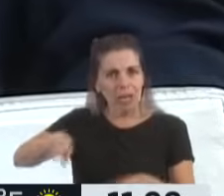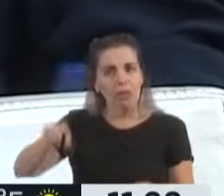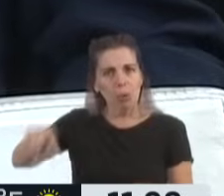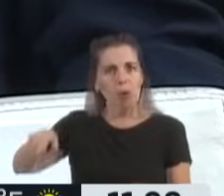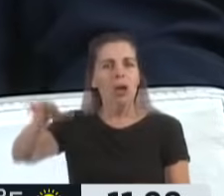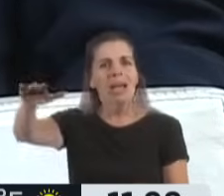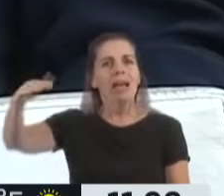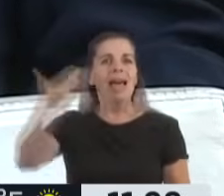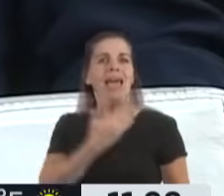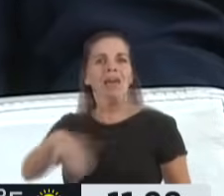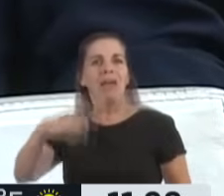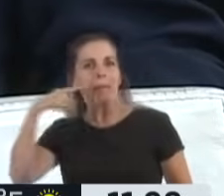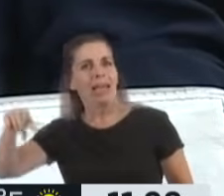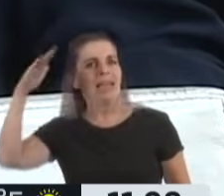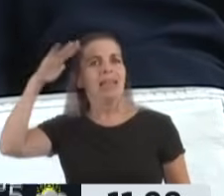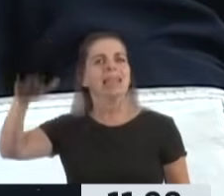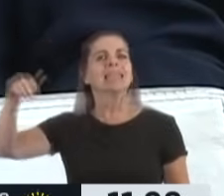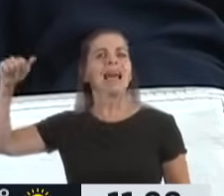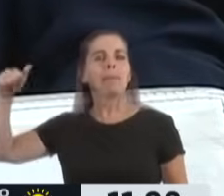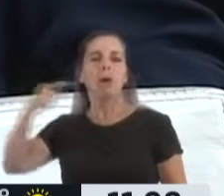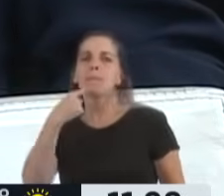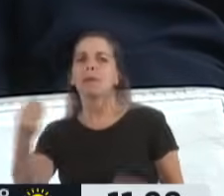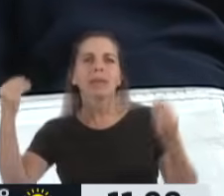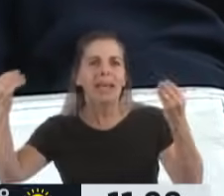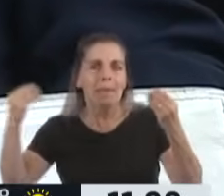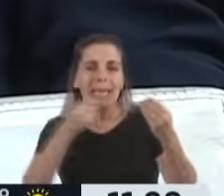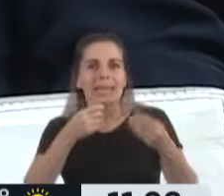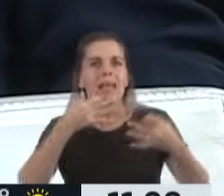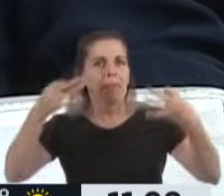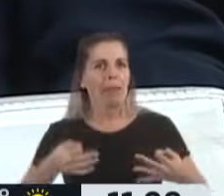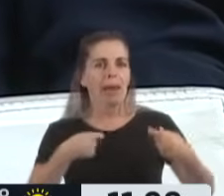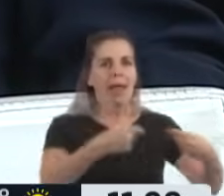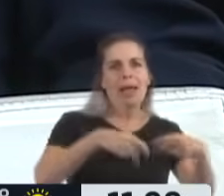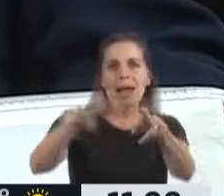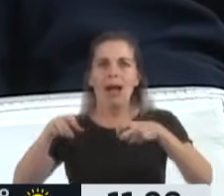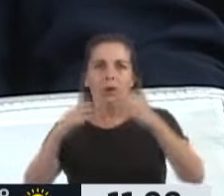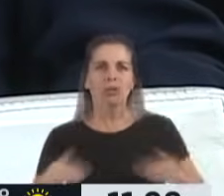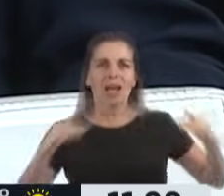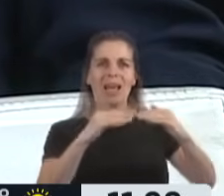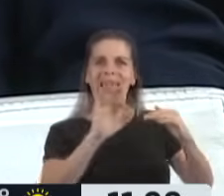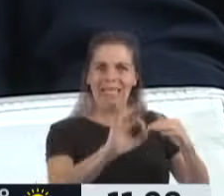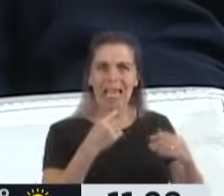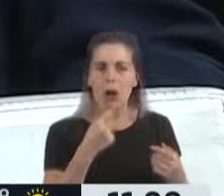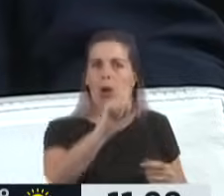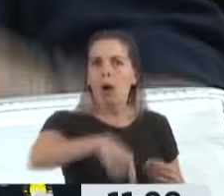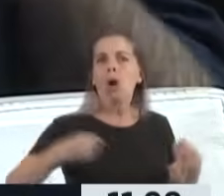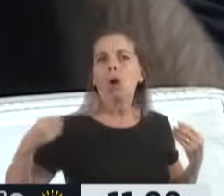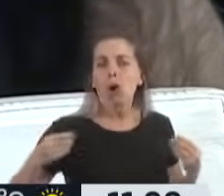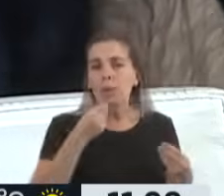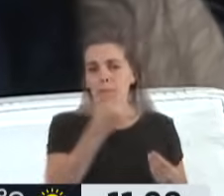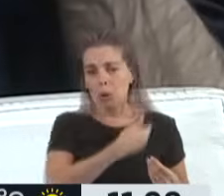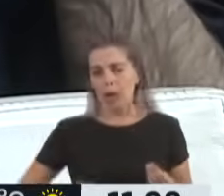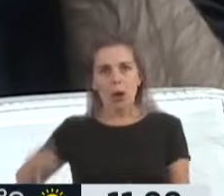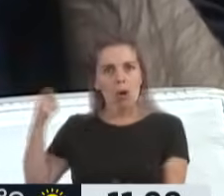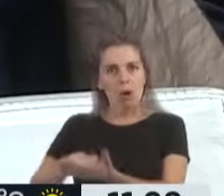Unidos para saber qué pasaba si el déficit cero efectivamente es a costa de no pagar las cuentas